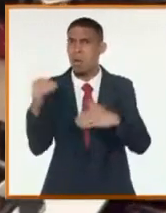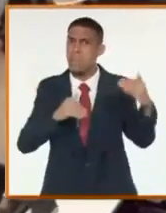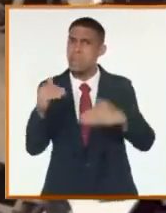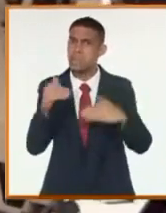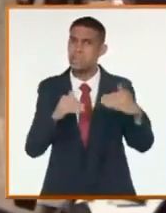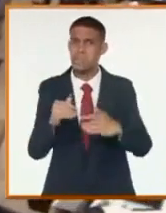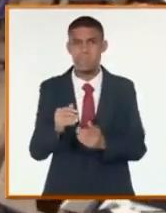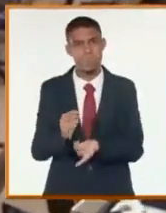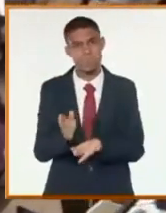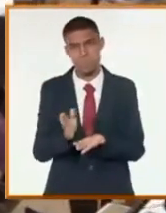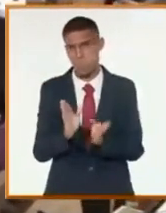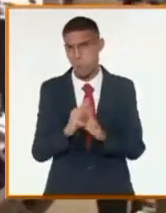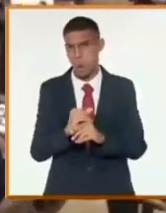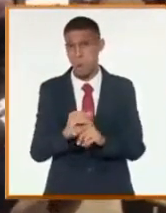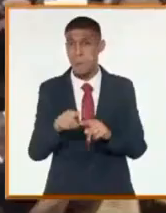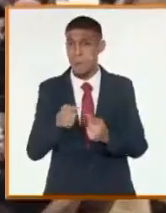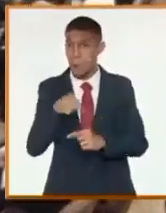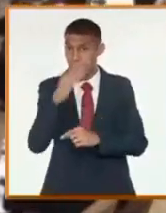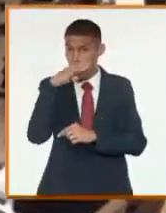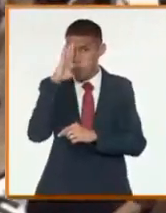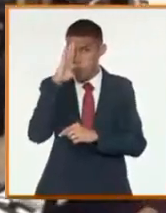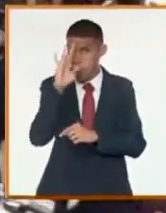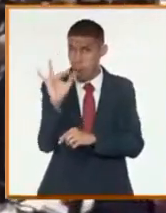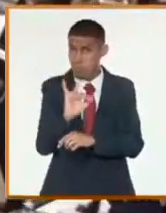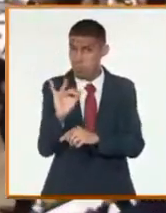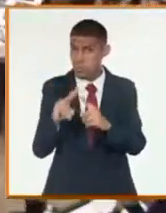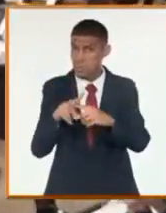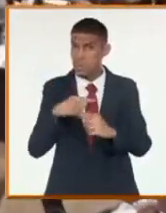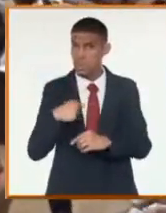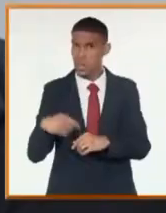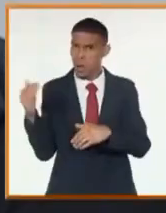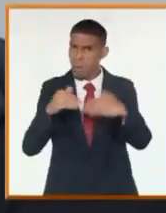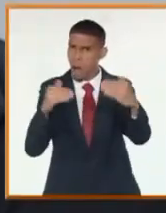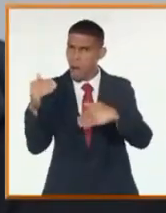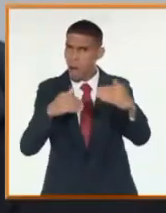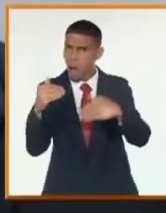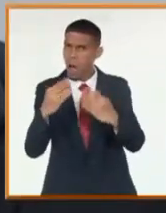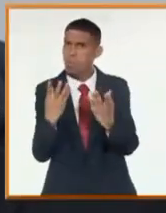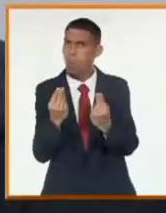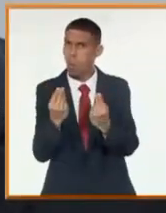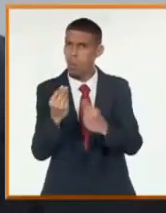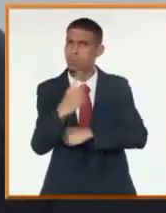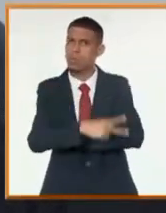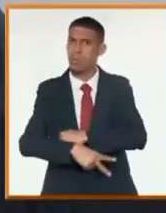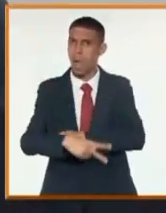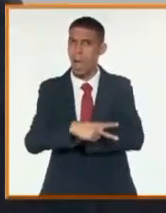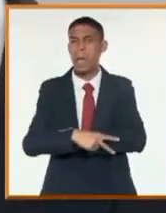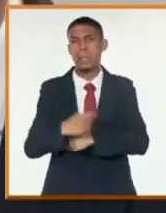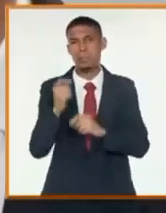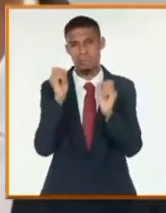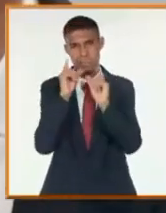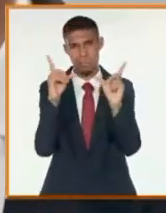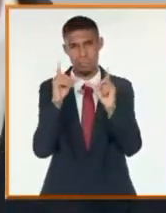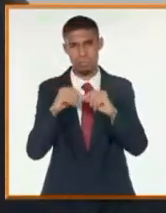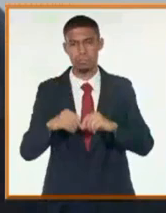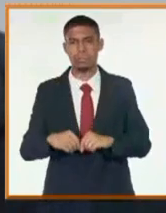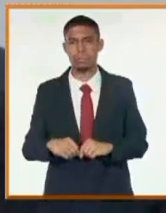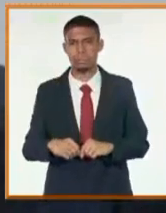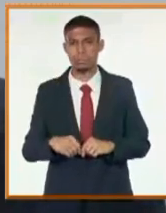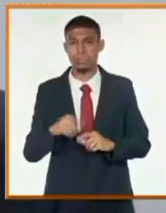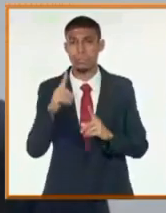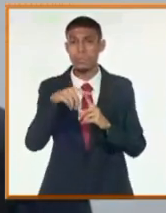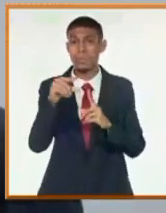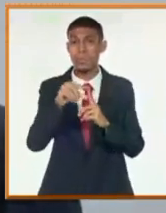de la pandemia. Por otra parte, estuvieron presentes los principios fundacionales del Grupo de los 77. Yo creo que fue un tema original, un